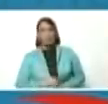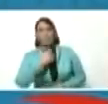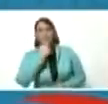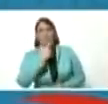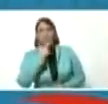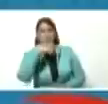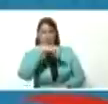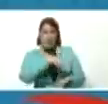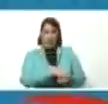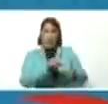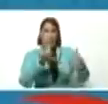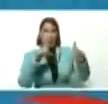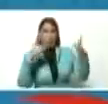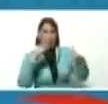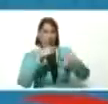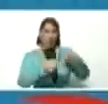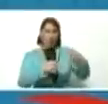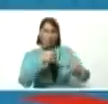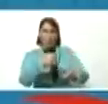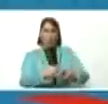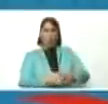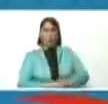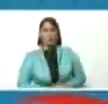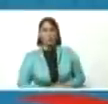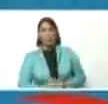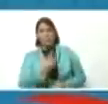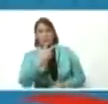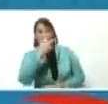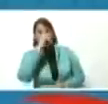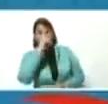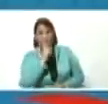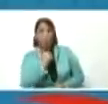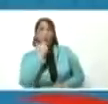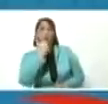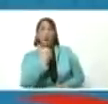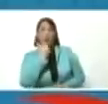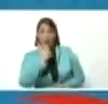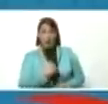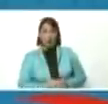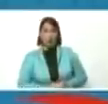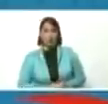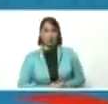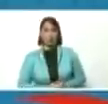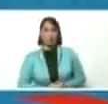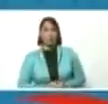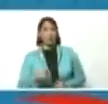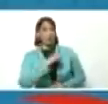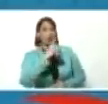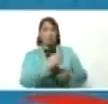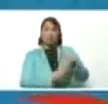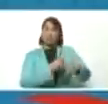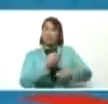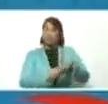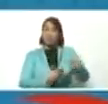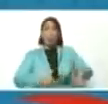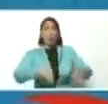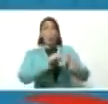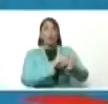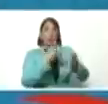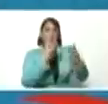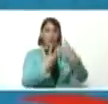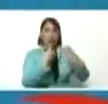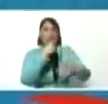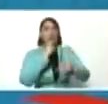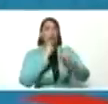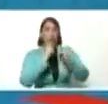estado La Guaira. Después de tres años, casi que no se realizaba la feria de turismo.